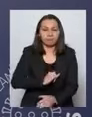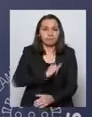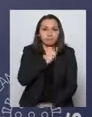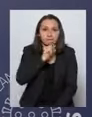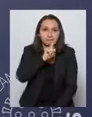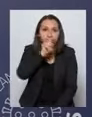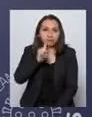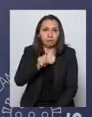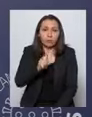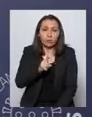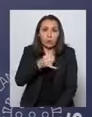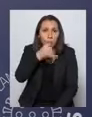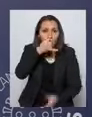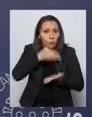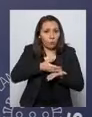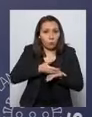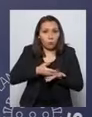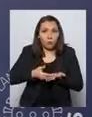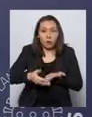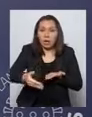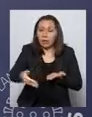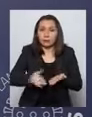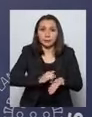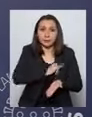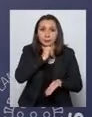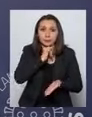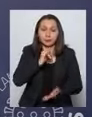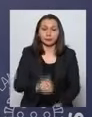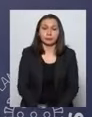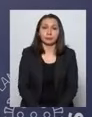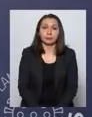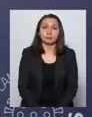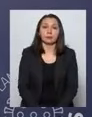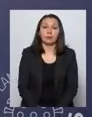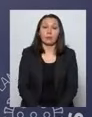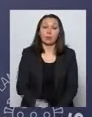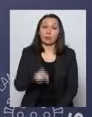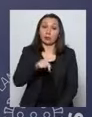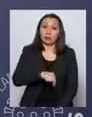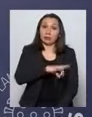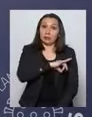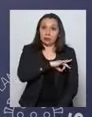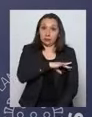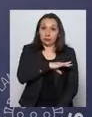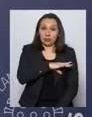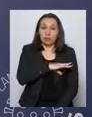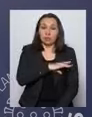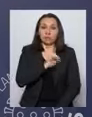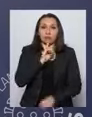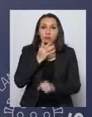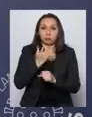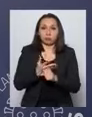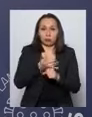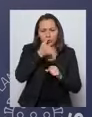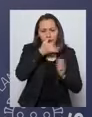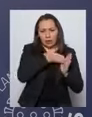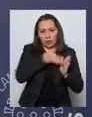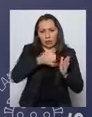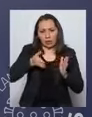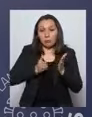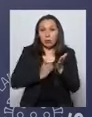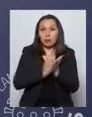ni siquiera cuánto puede durar en nuestro país que hemos tenido un periodo inicial